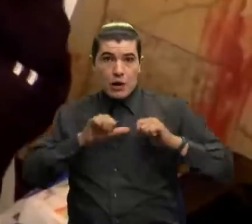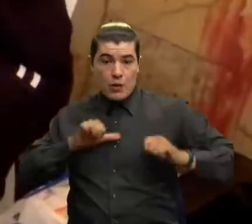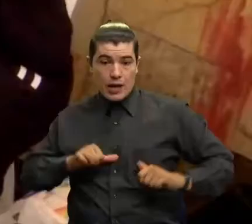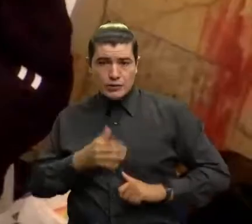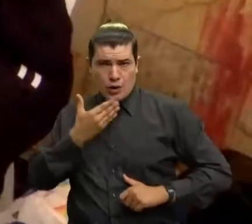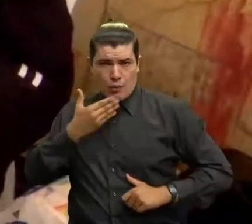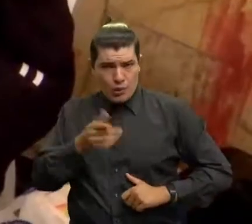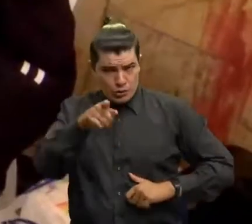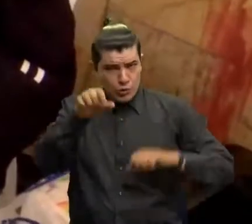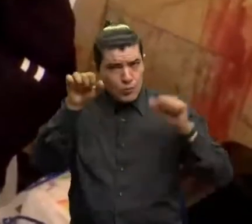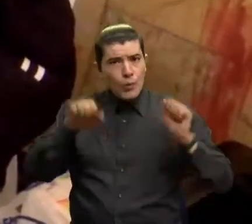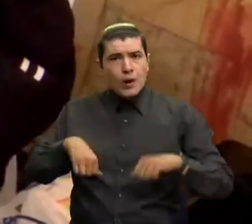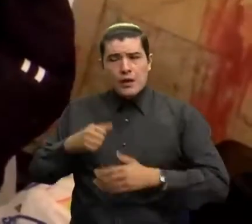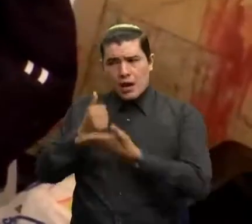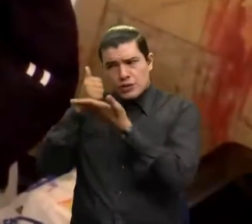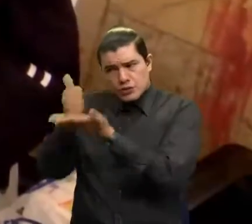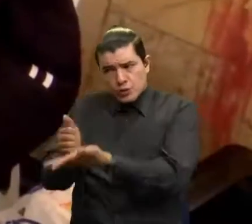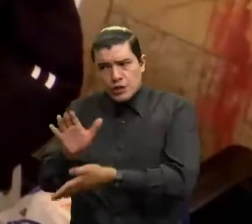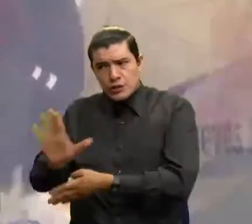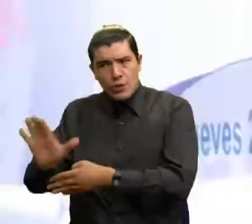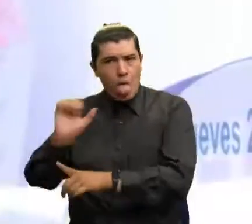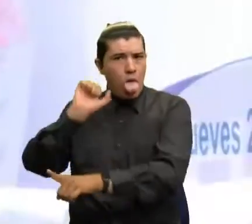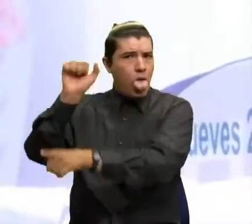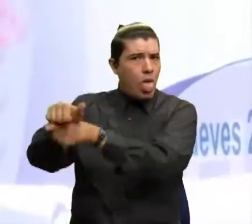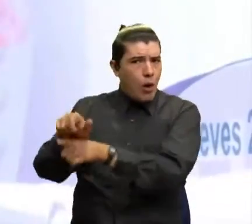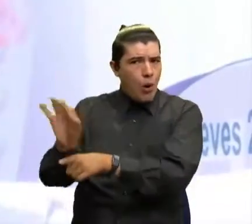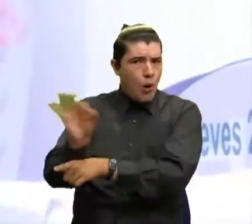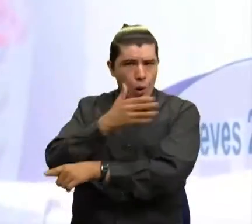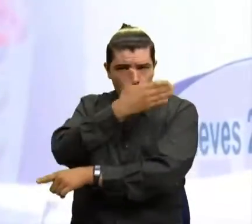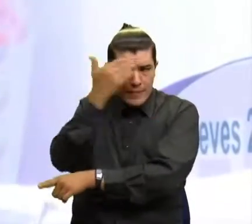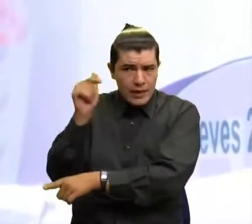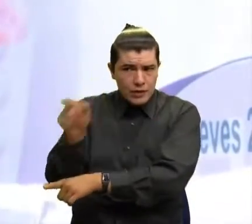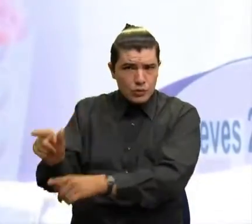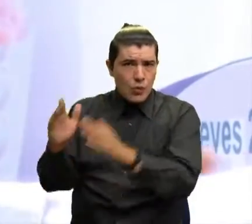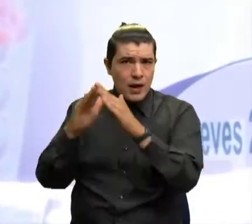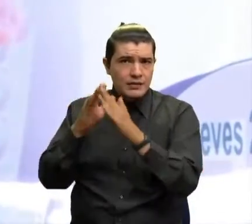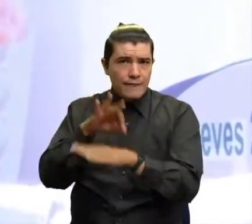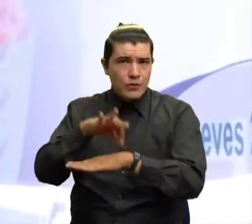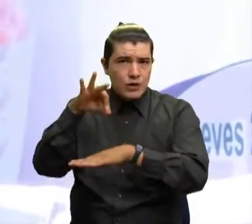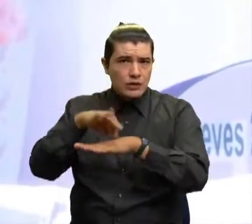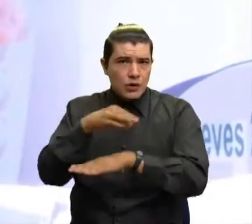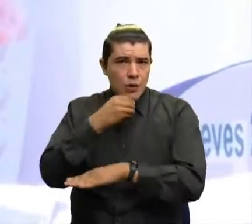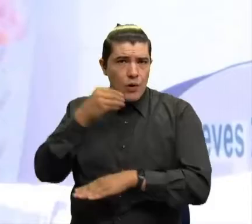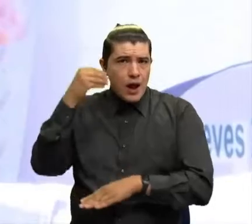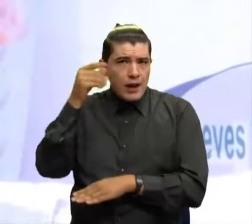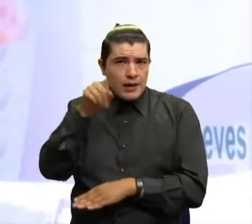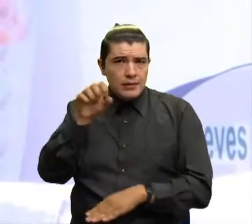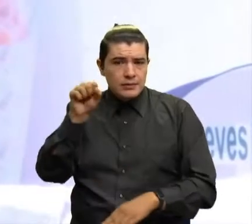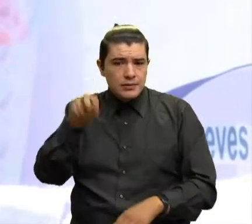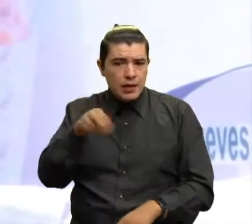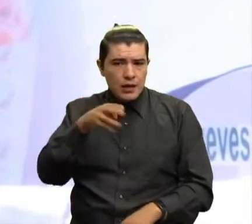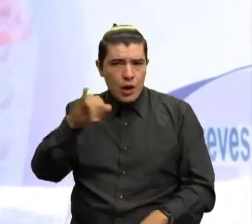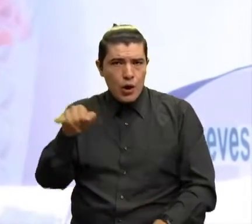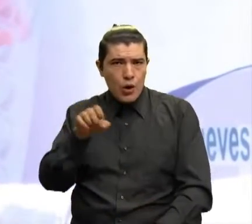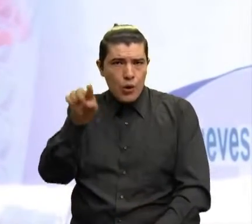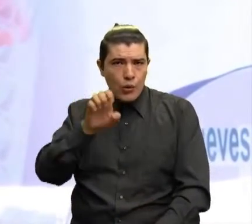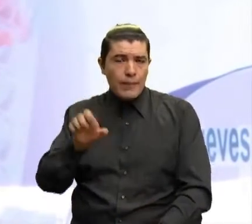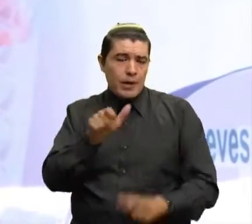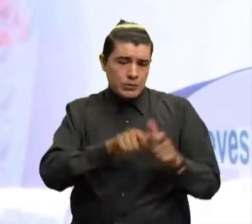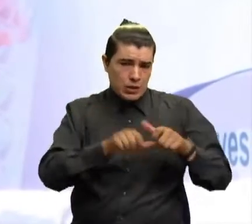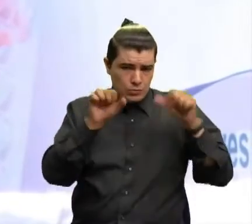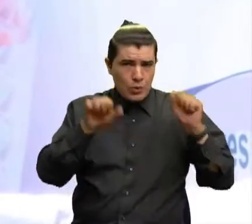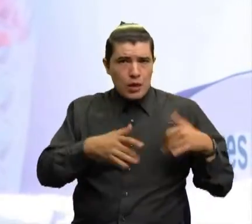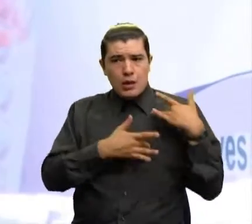adultos mayores que se encuentran en el asilo San José. Así como nosotros vamos a recibir, también nosotros podemos aportar. ¿Cómo es? ¿Cómo vamos a aportar? Con